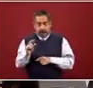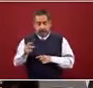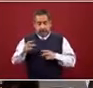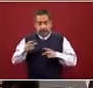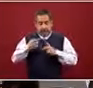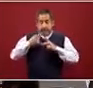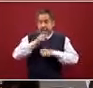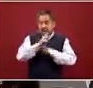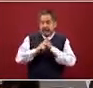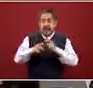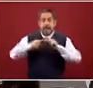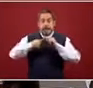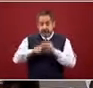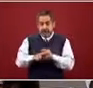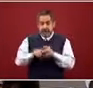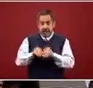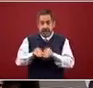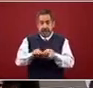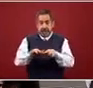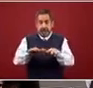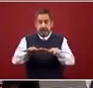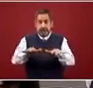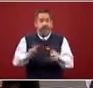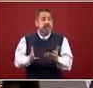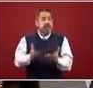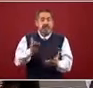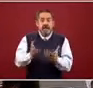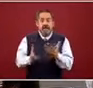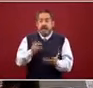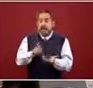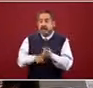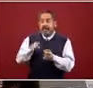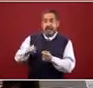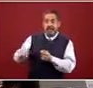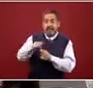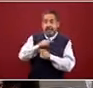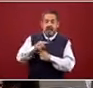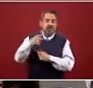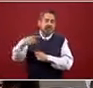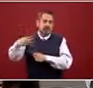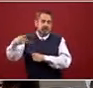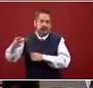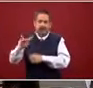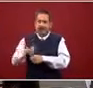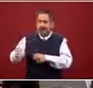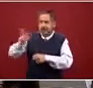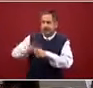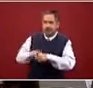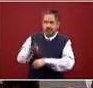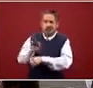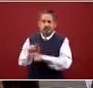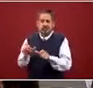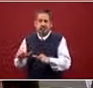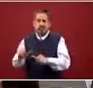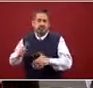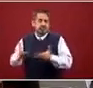epidemia, porque depende mucho de la oportunidad y capacidad de los sistemas de salud.